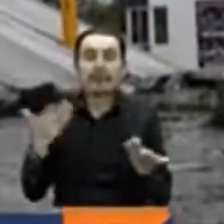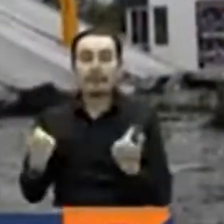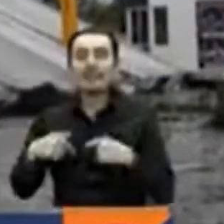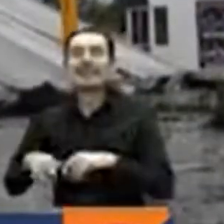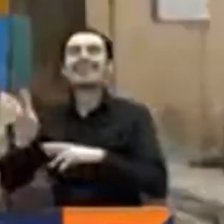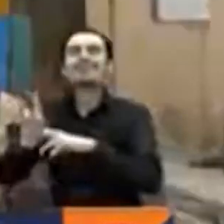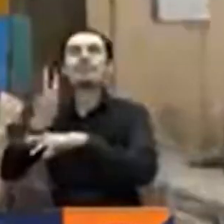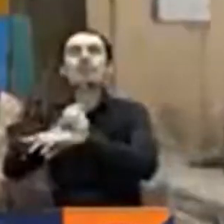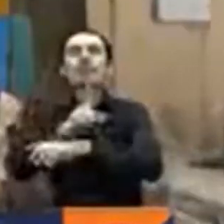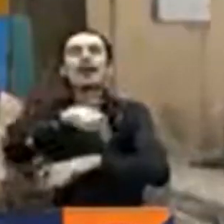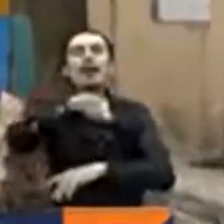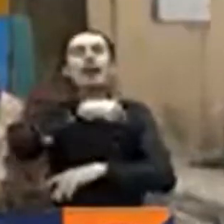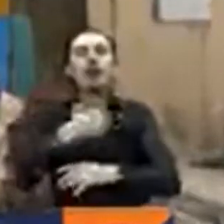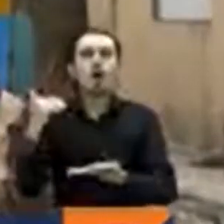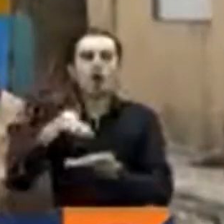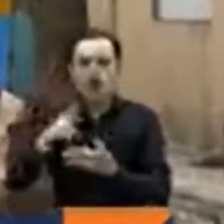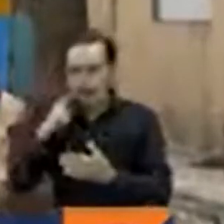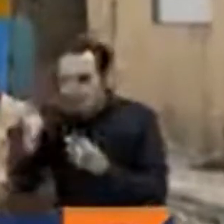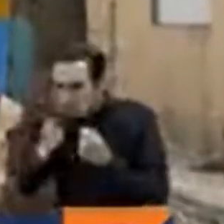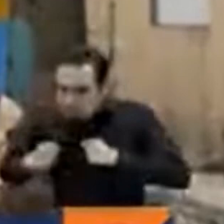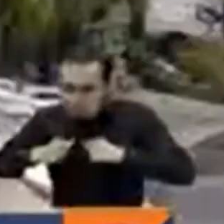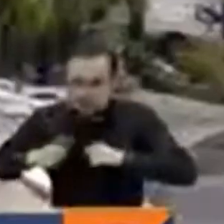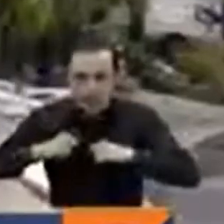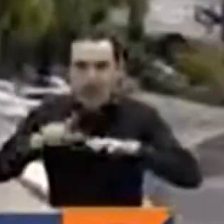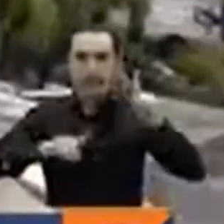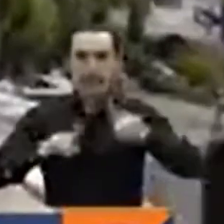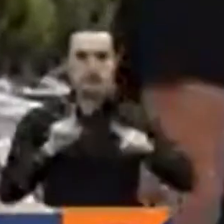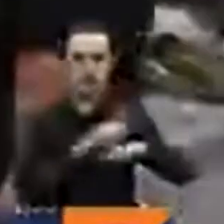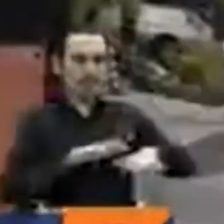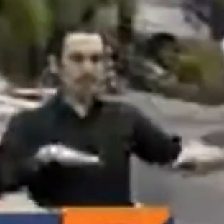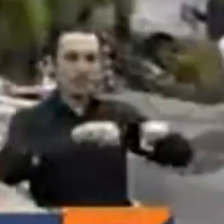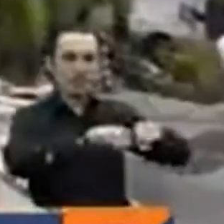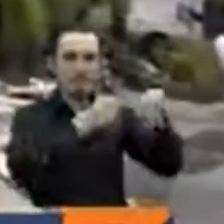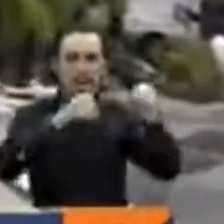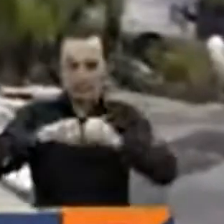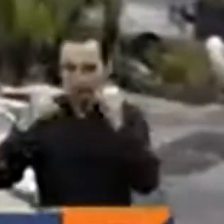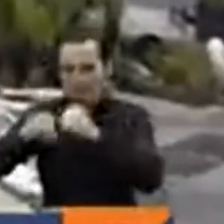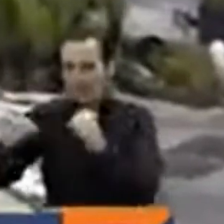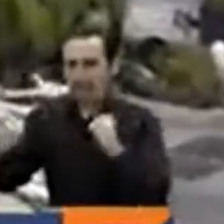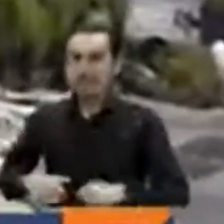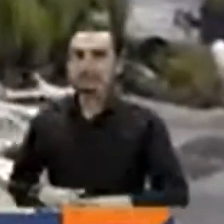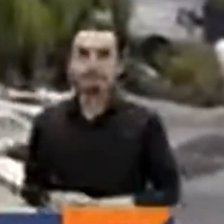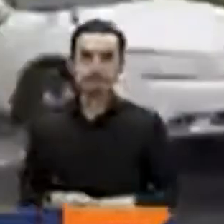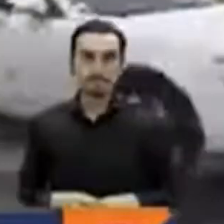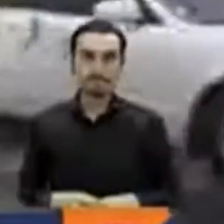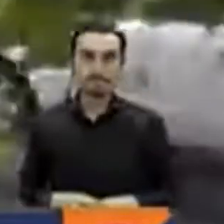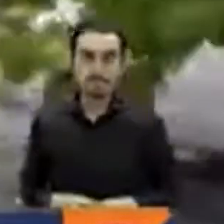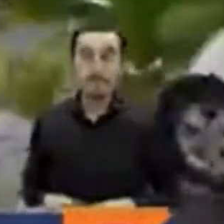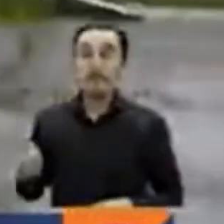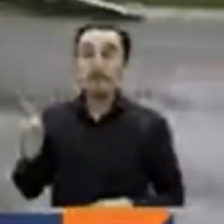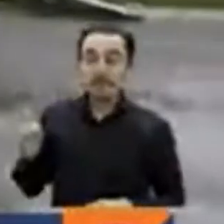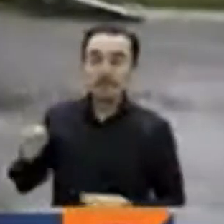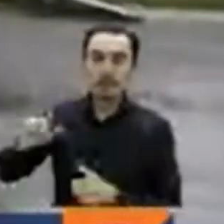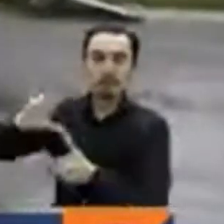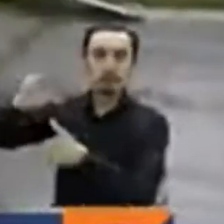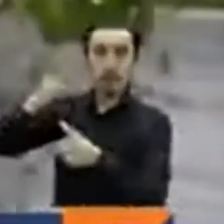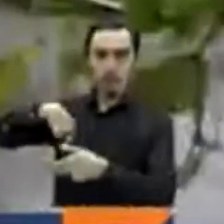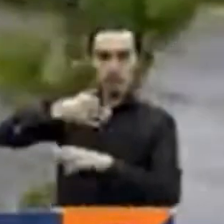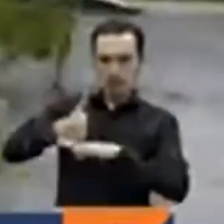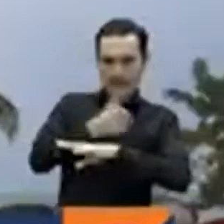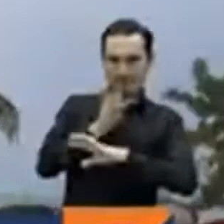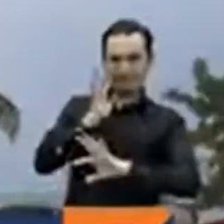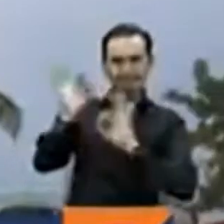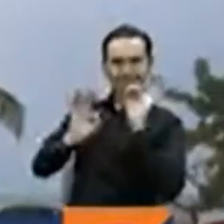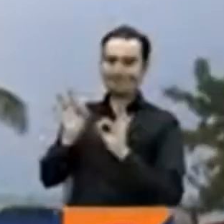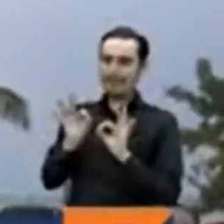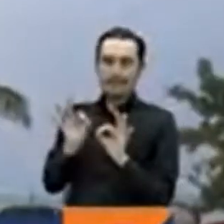Dominicana, en pleno recuento de daños, rotula algunas provincias como zonas de desastre. Y aunque este tipo de fenómenos son impredecibles, los